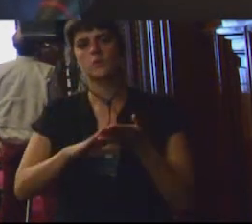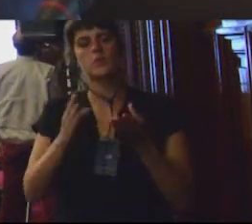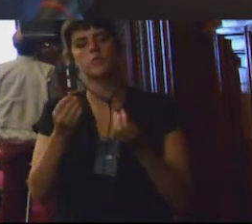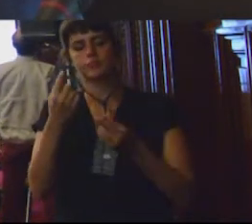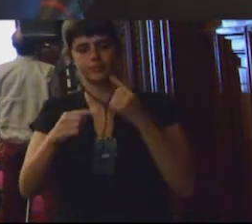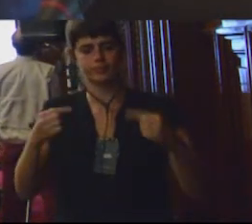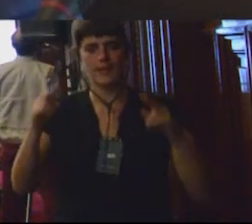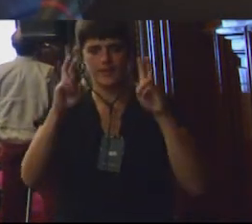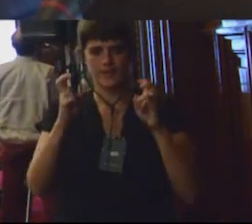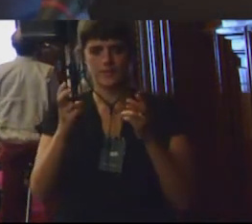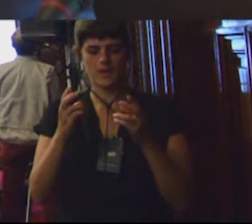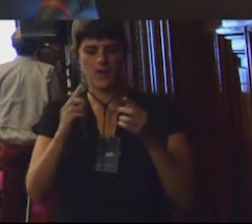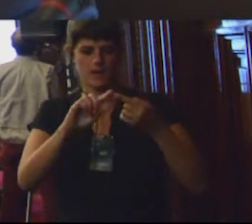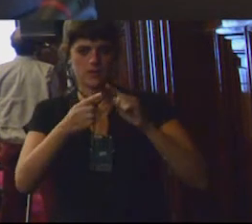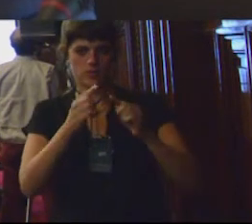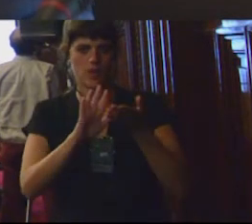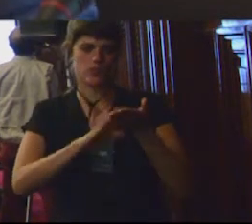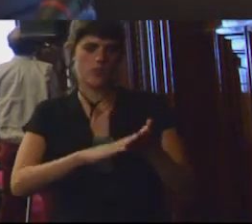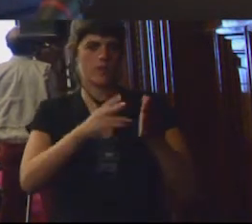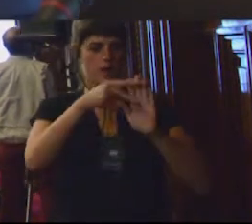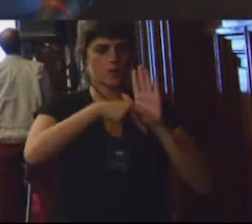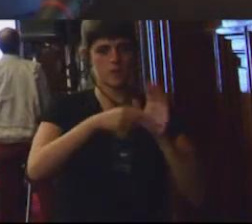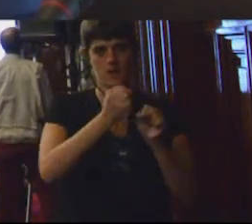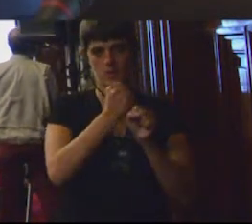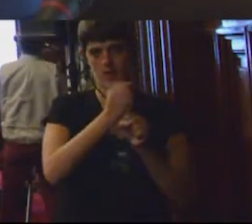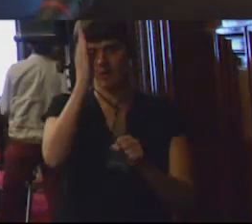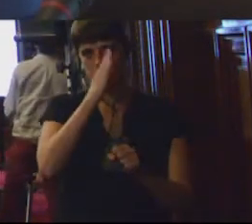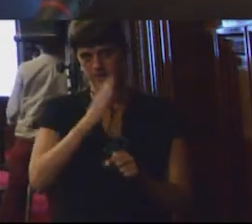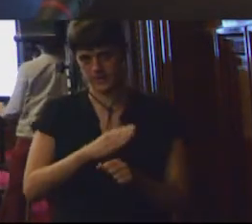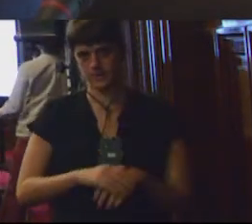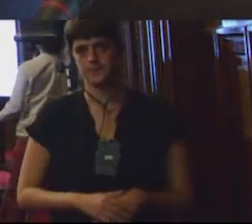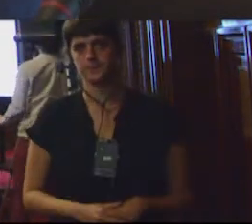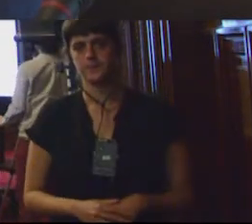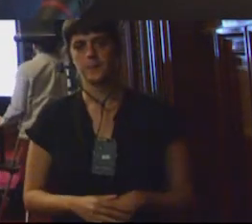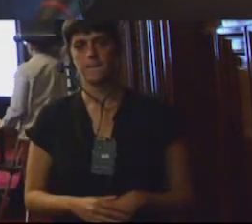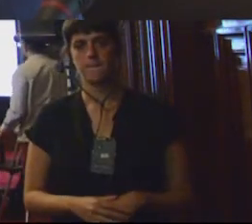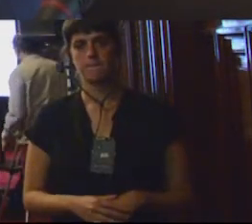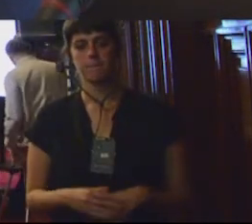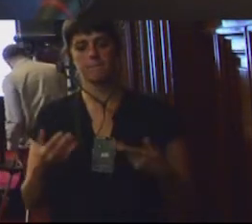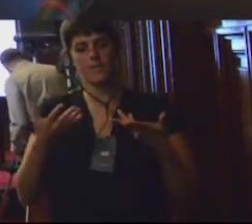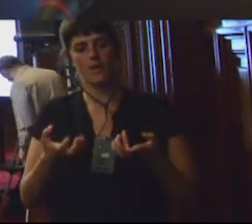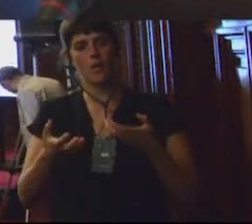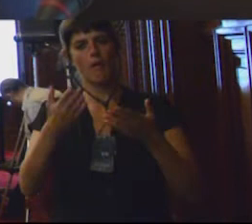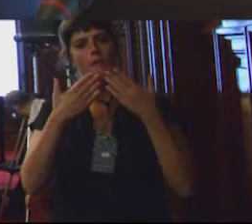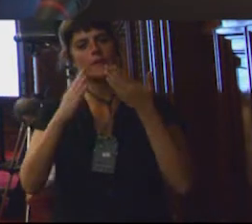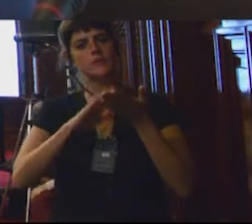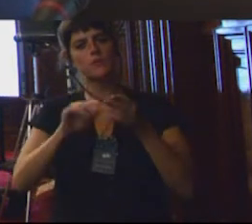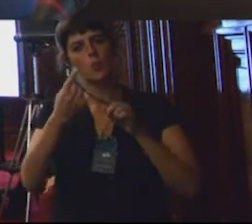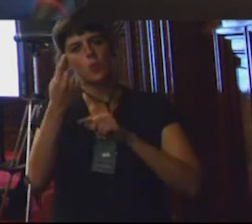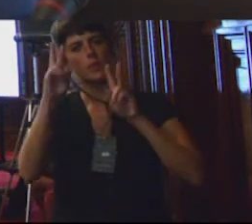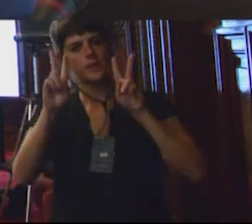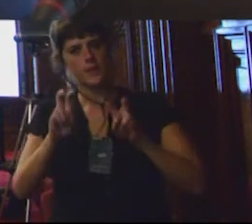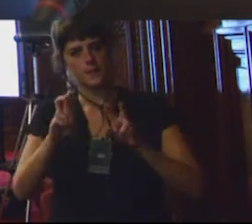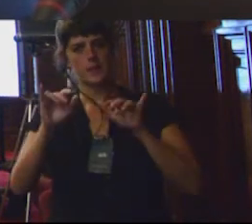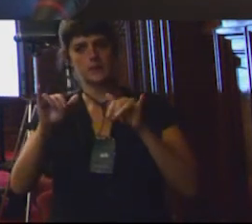relacionados com as normas laborais em Brasil. Eu queria destacar um tema queria que foi levantado. Queria falar de um tema que foi